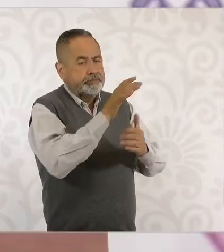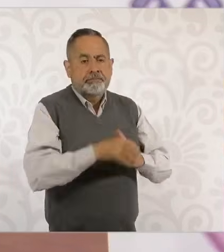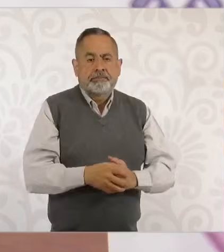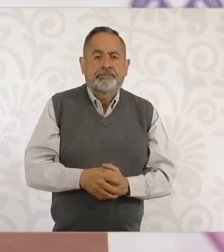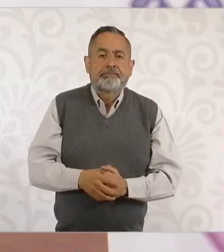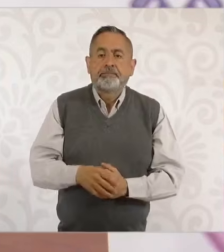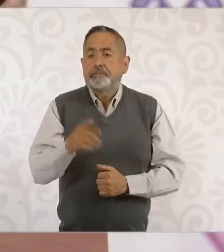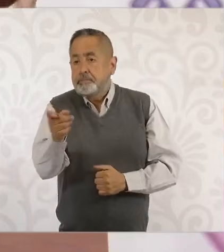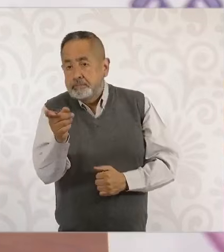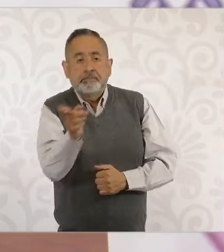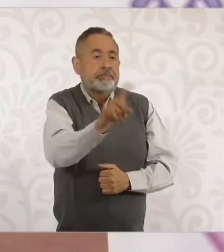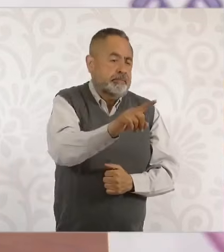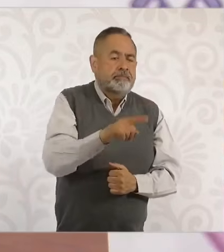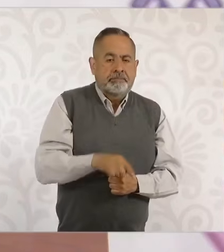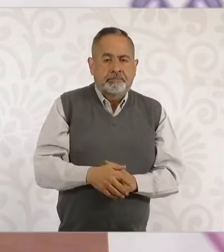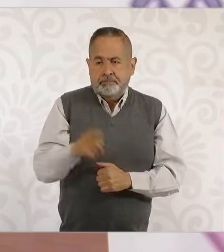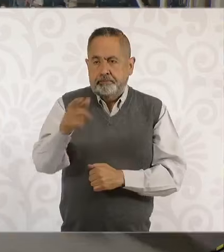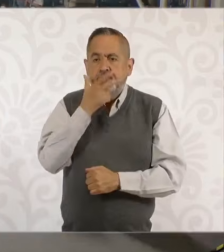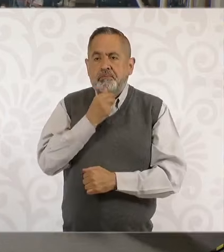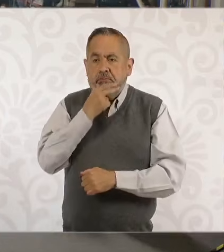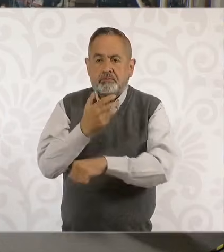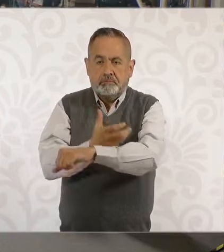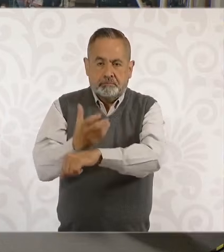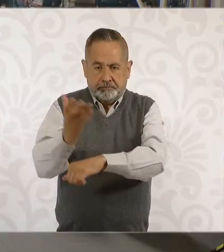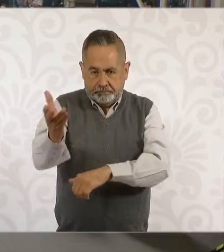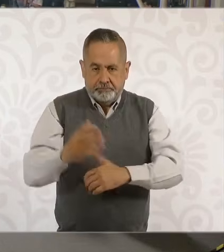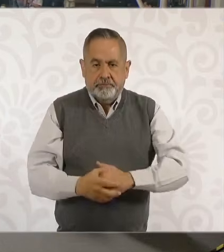lado. A ver el compañero.